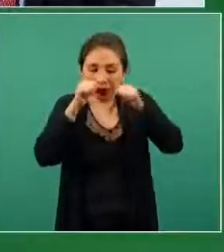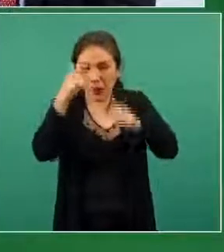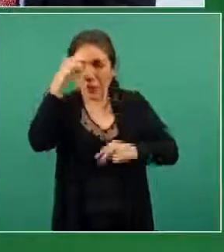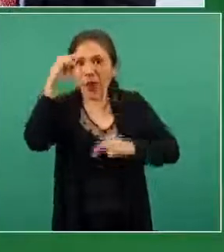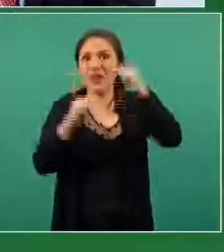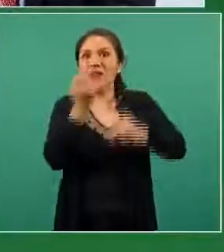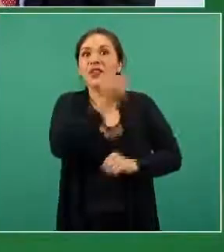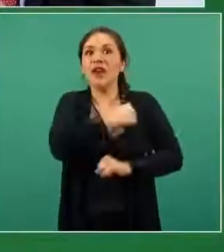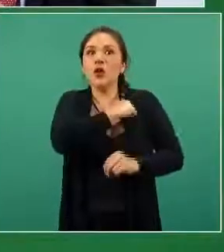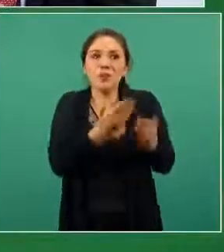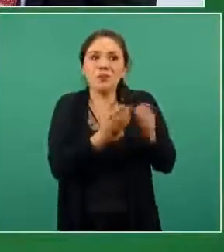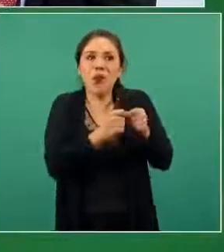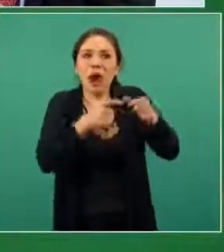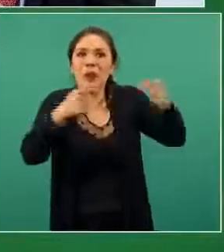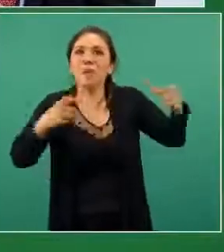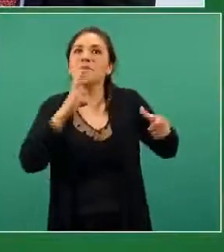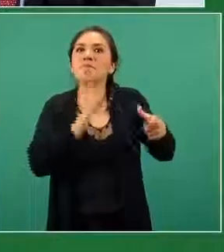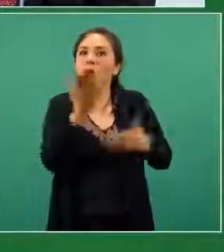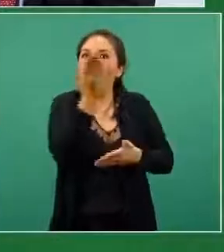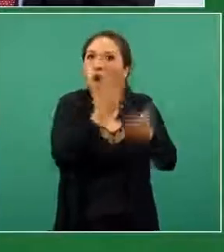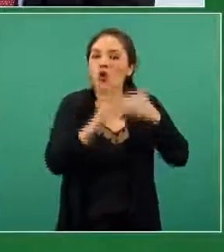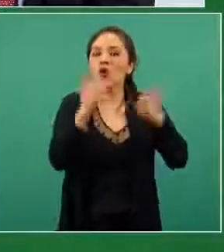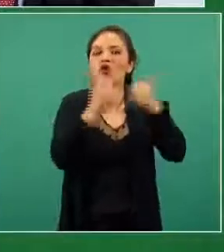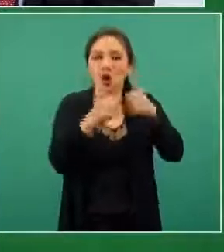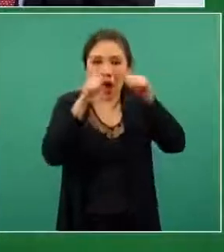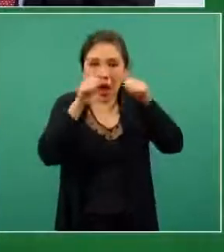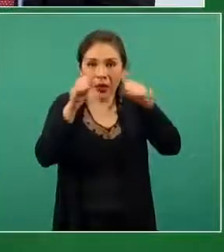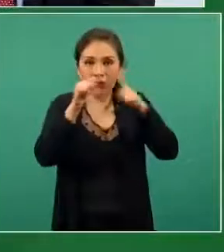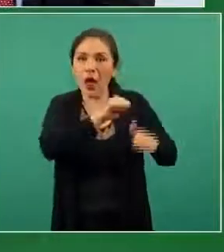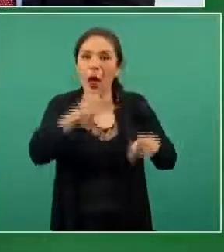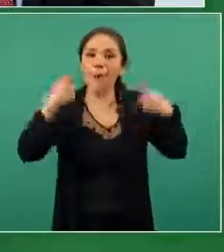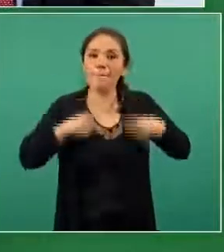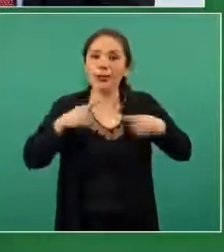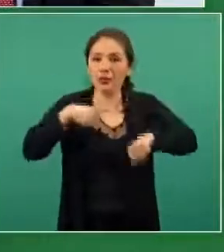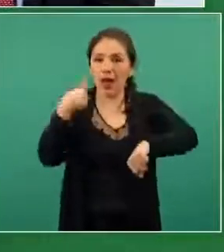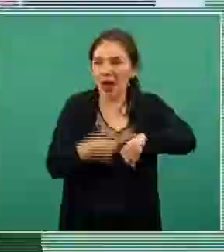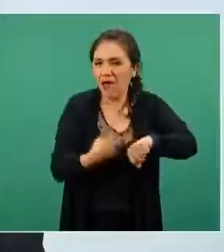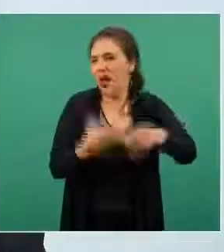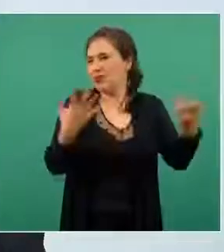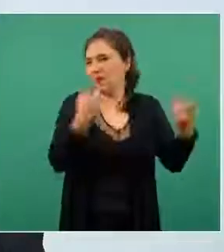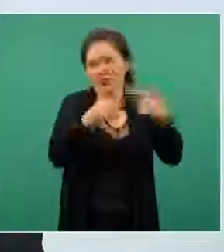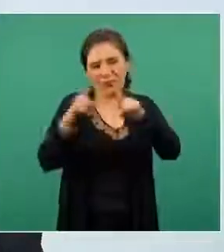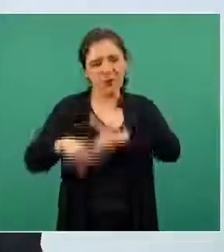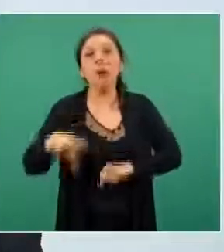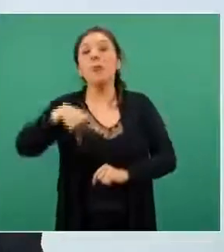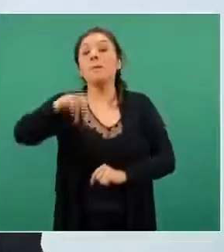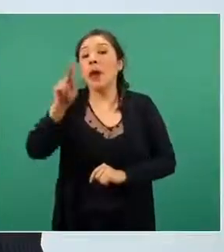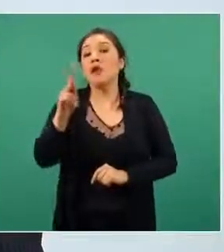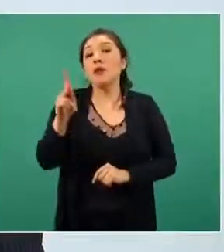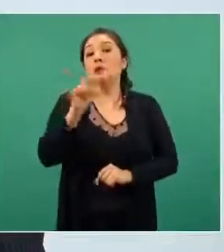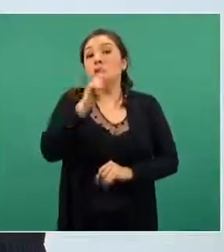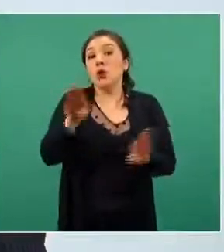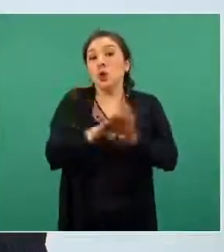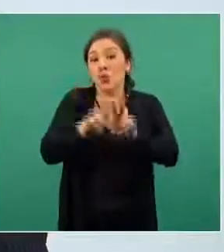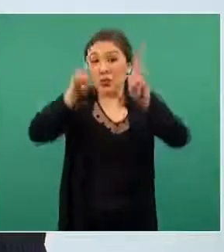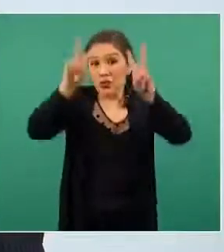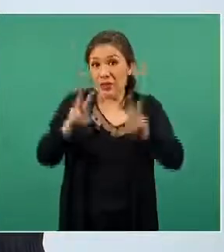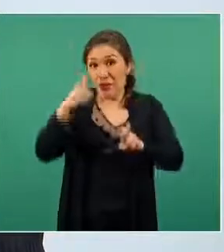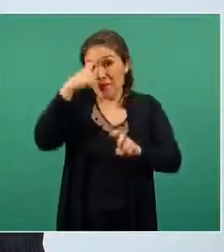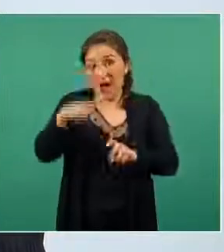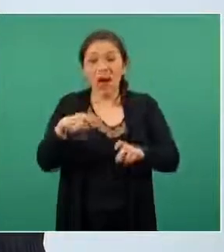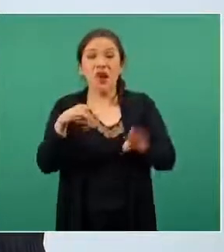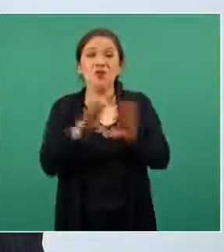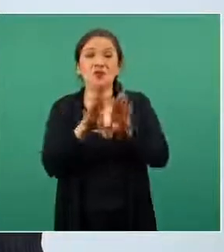población, darle continuidad a la atención a los pacientes, etcétera. Pero sí, en materia de telemedicina hay que hacer